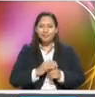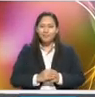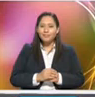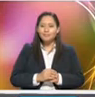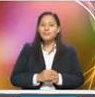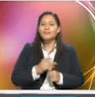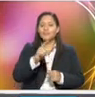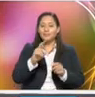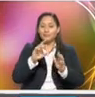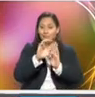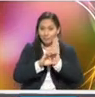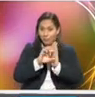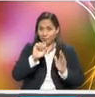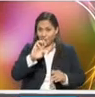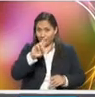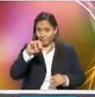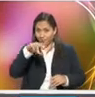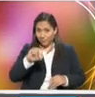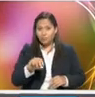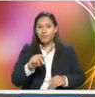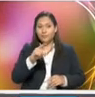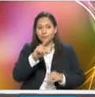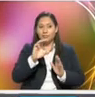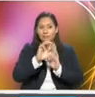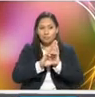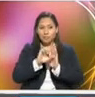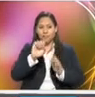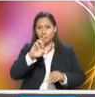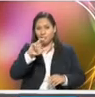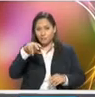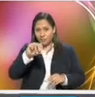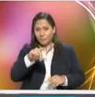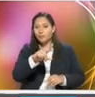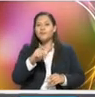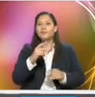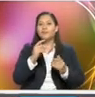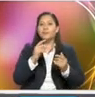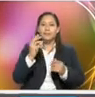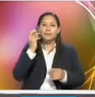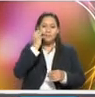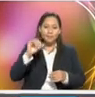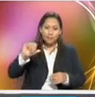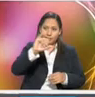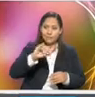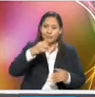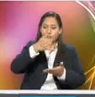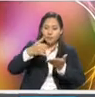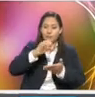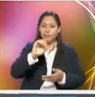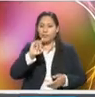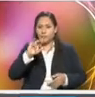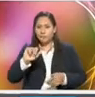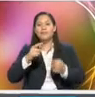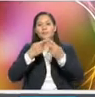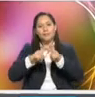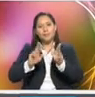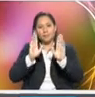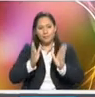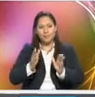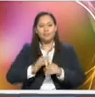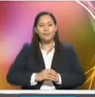4 rebanadas gruesas de jamón, 2 rebanadas de jamón serrano, 3 cucharadas de vinagre, media taza de aceite de oliva y comenzamos.